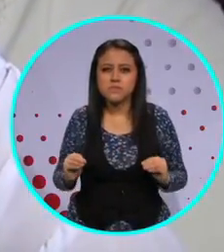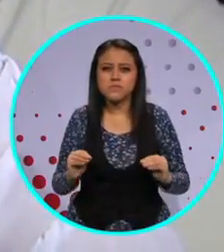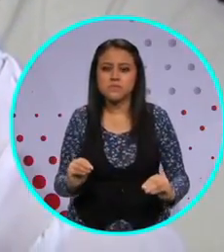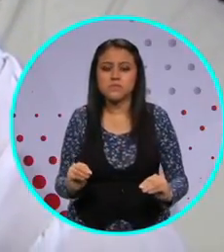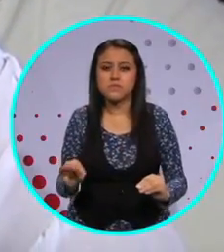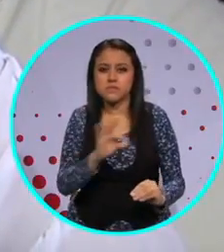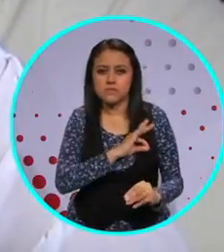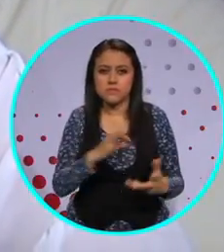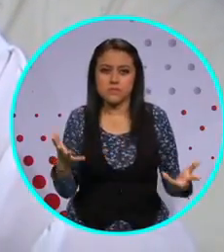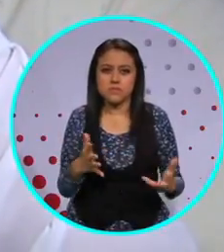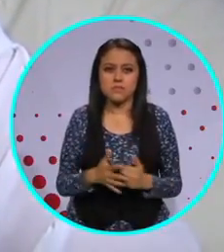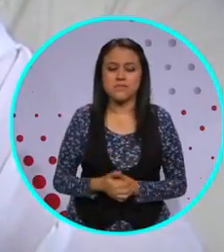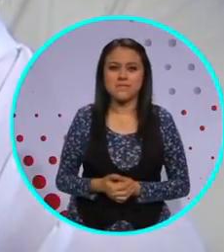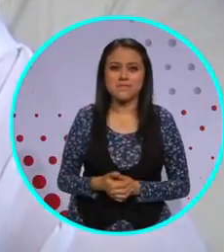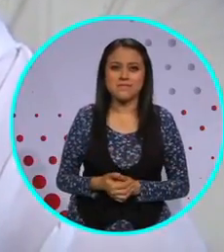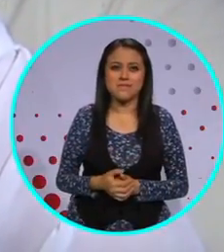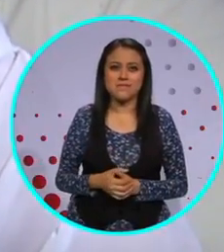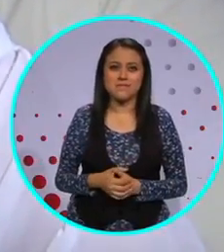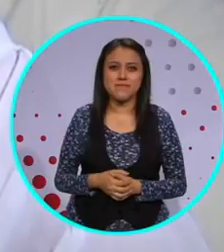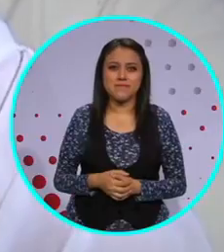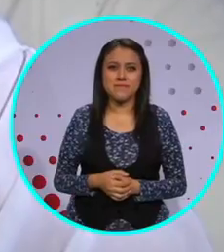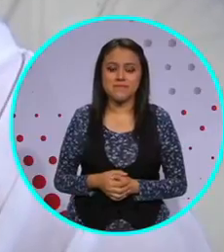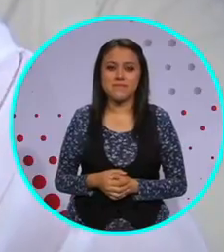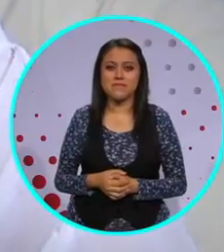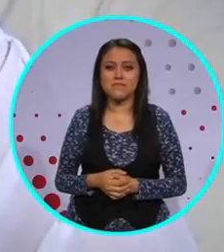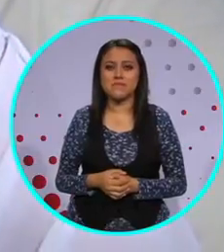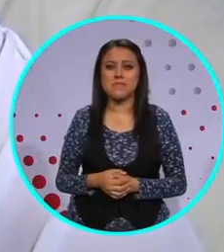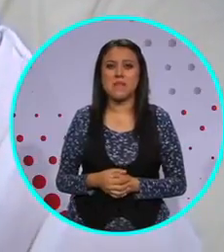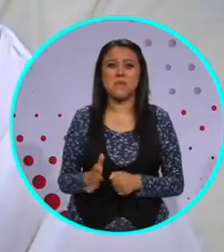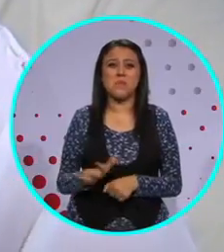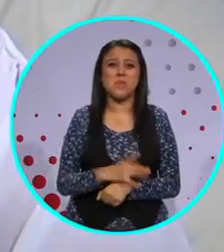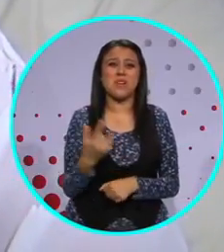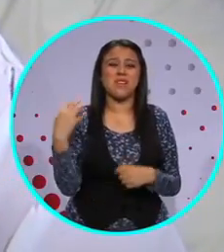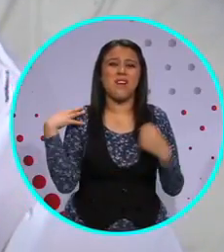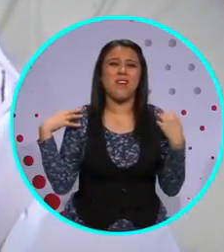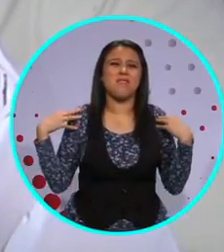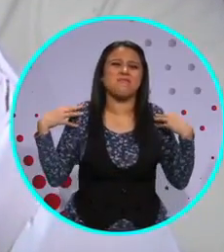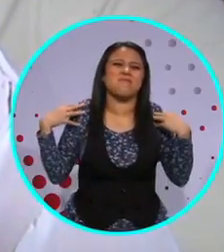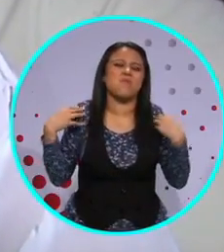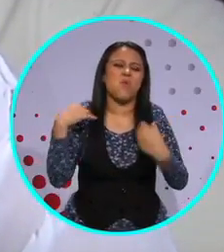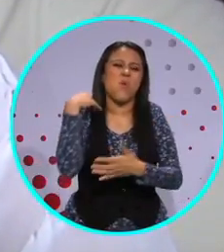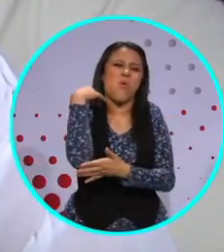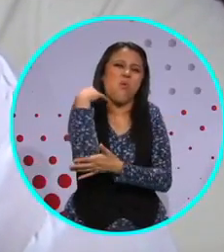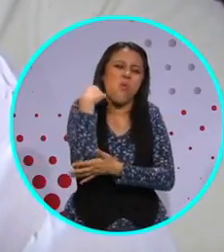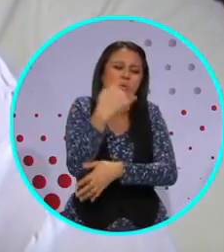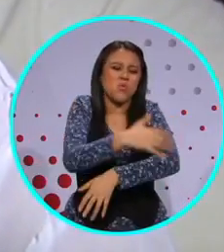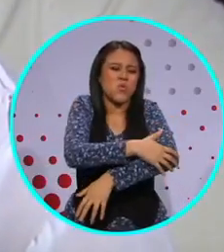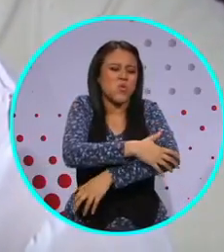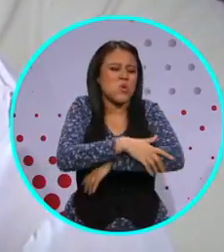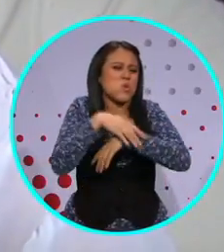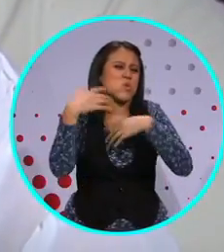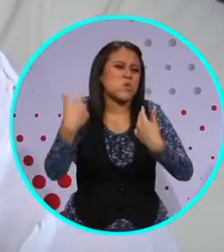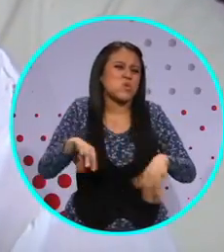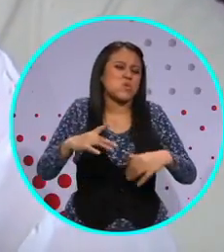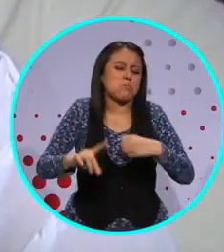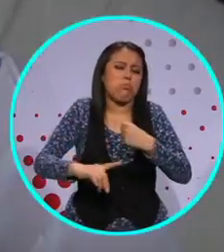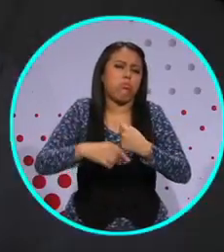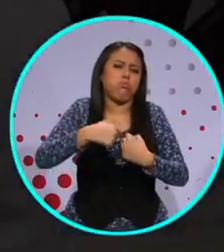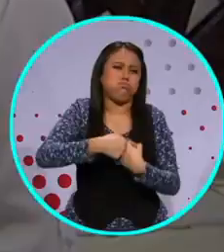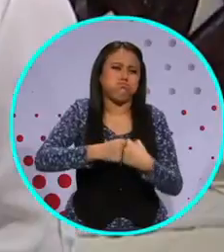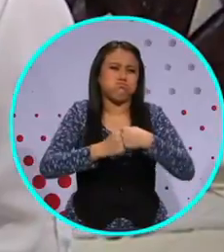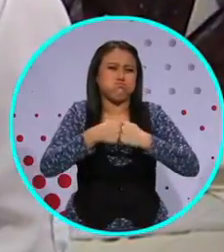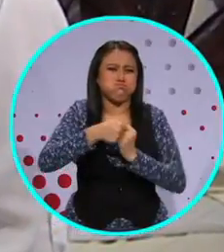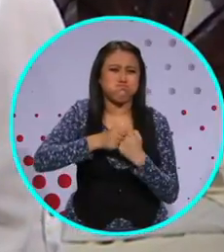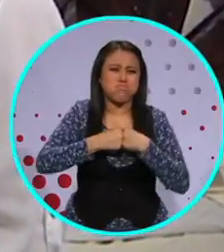del sin cargar tanto peso en mis hombros en mis codos y no determinó seguirme de teherán ante día con